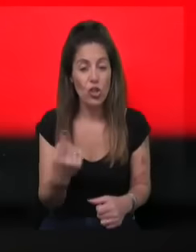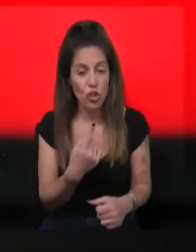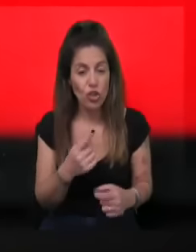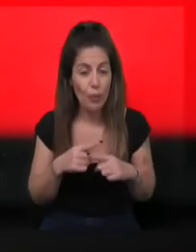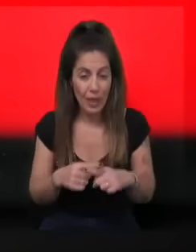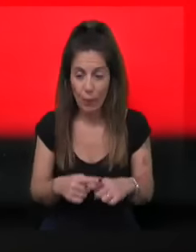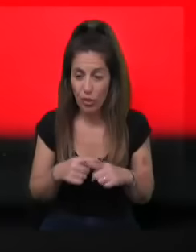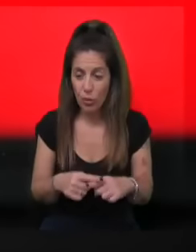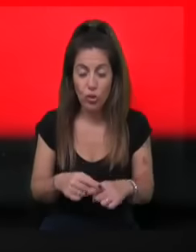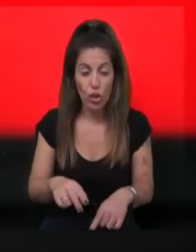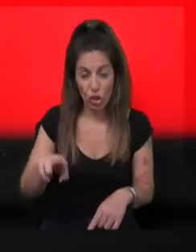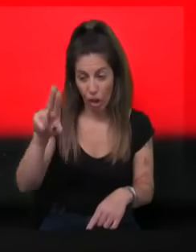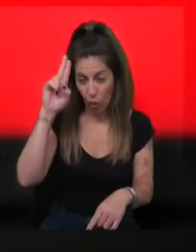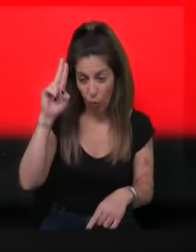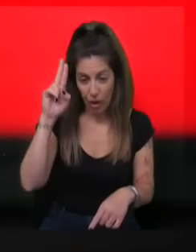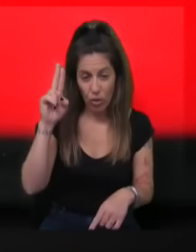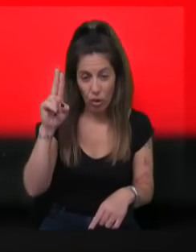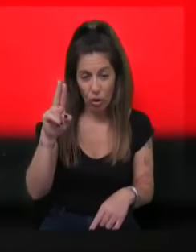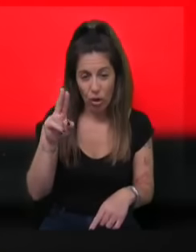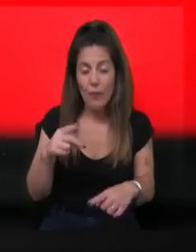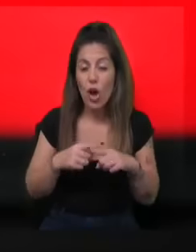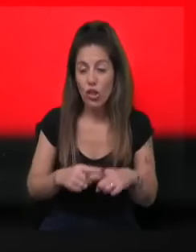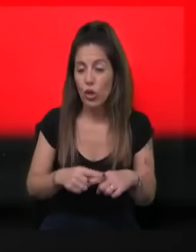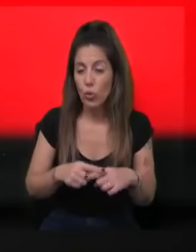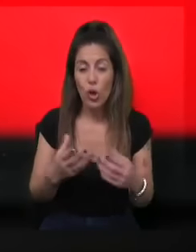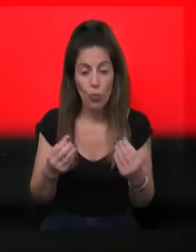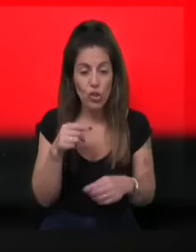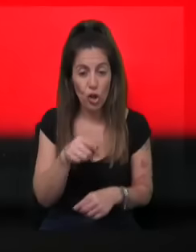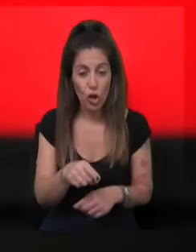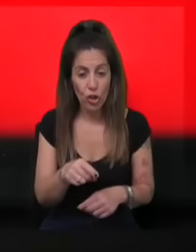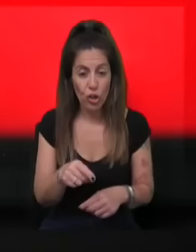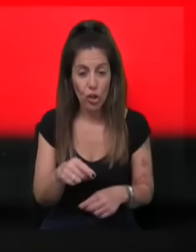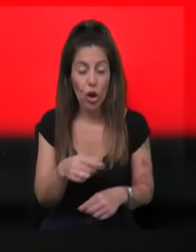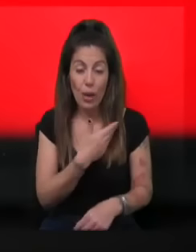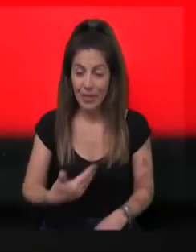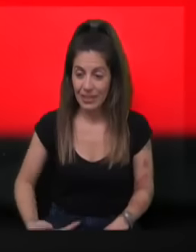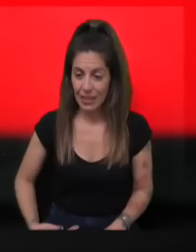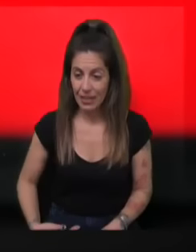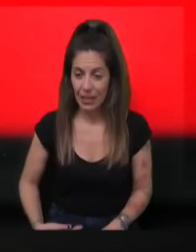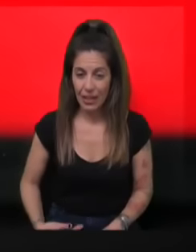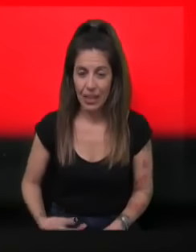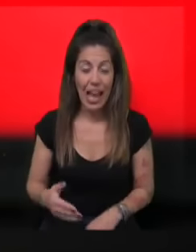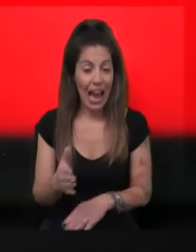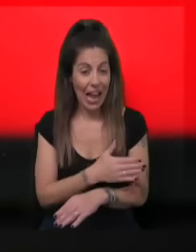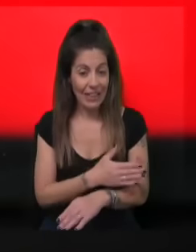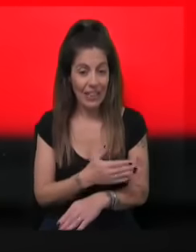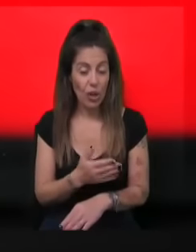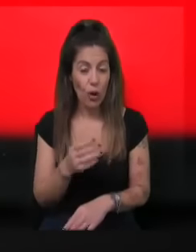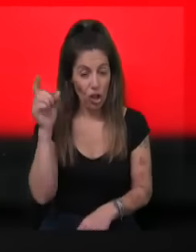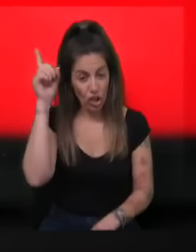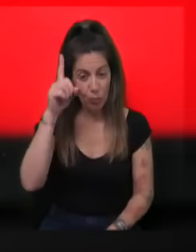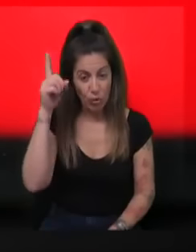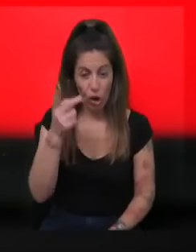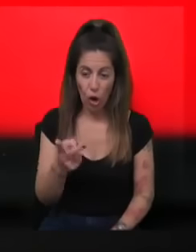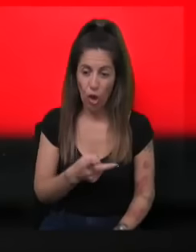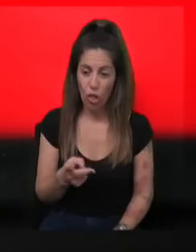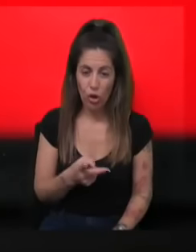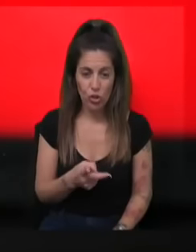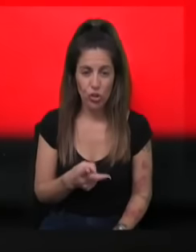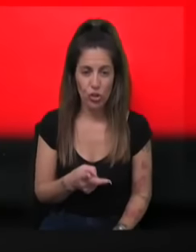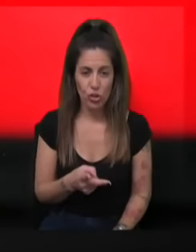discutido yo recuerdo muy habíamos discutido mucho esto aún con el presidente antes cuando éramos diputados los dos